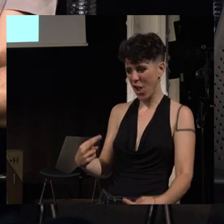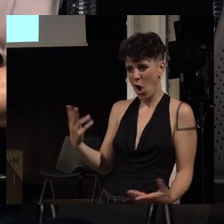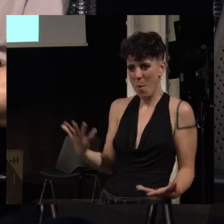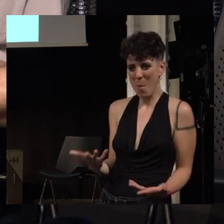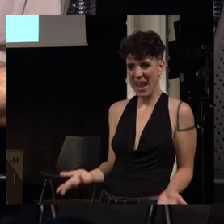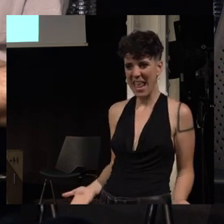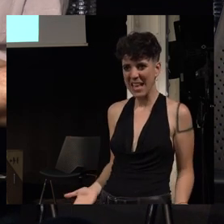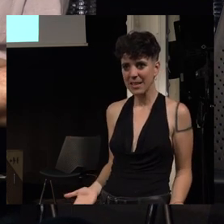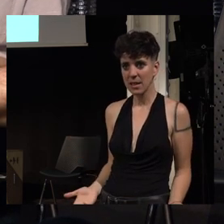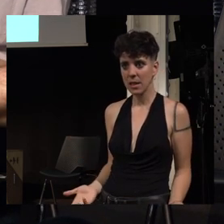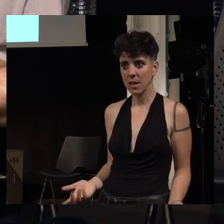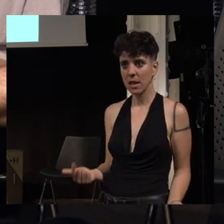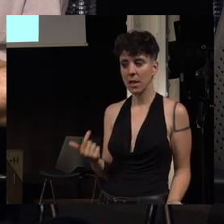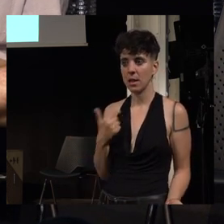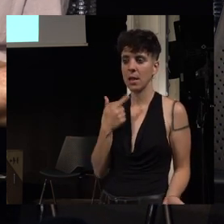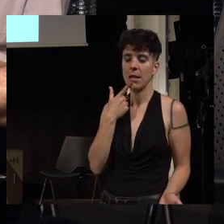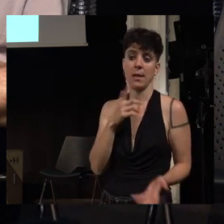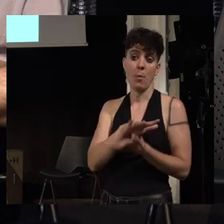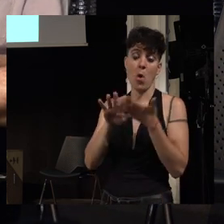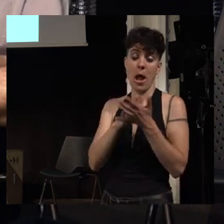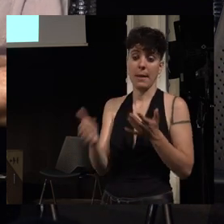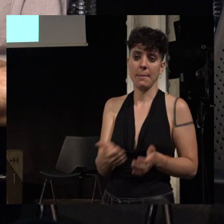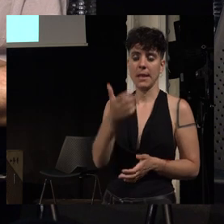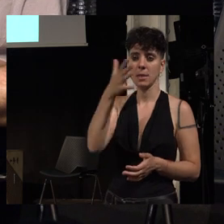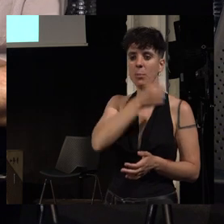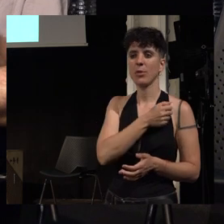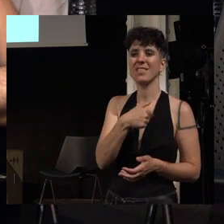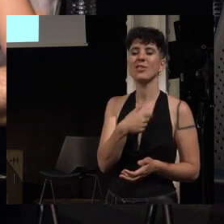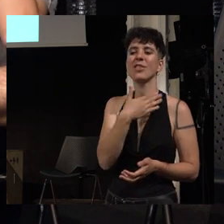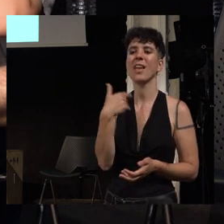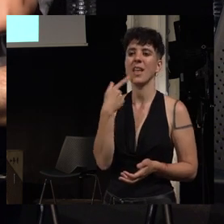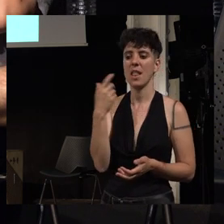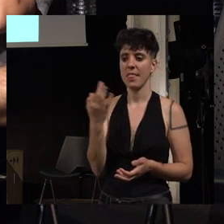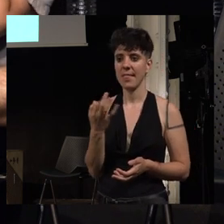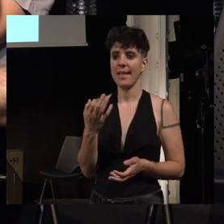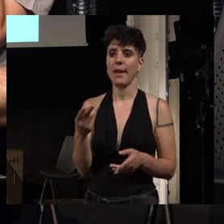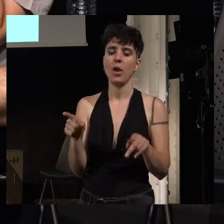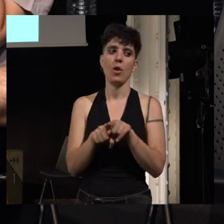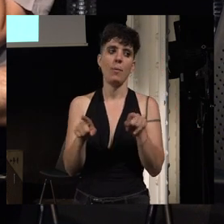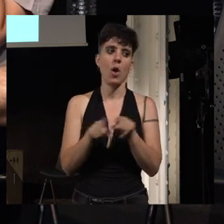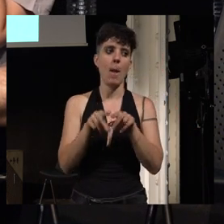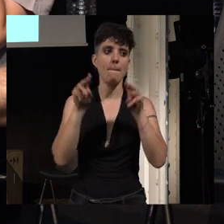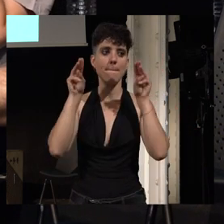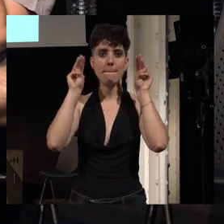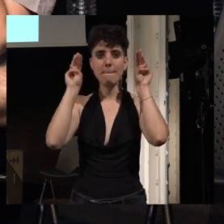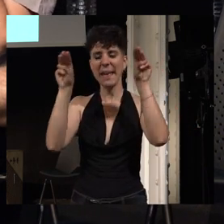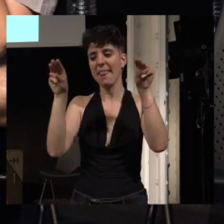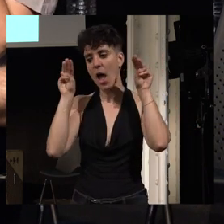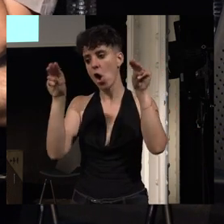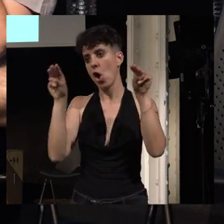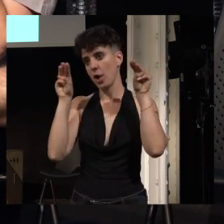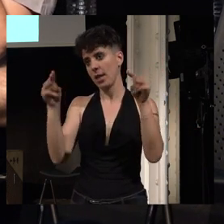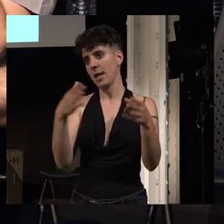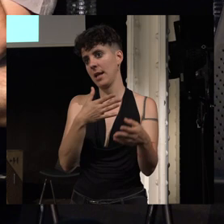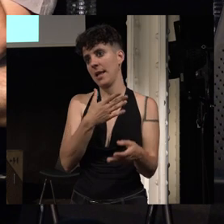claro, dije, aquí no puedo hablar mucho más, ¿no? ¿Con esto qué quiero decir? Que tenemos que hacer una pedagogía. O sea, que al final, cuando